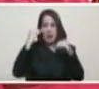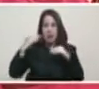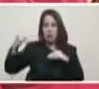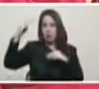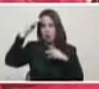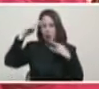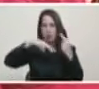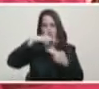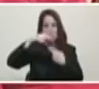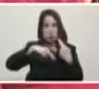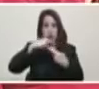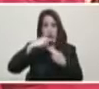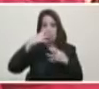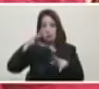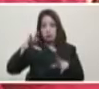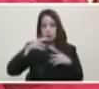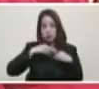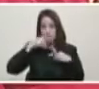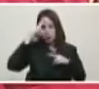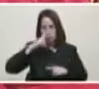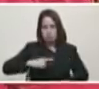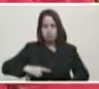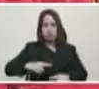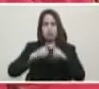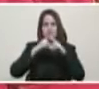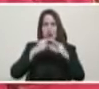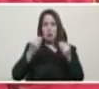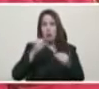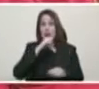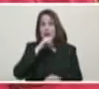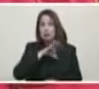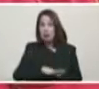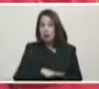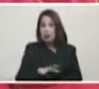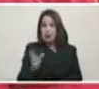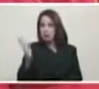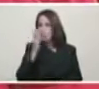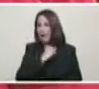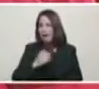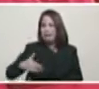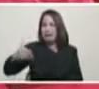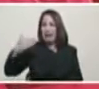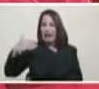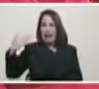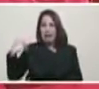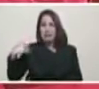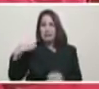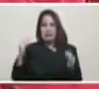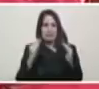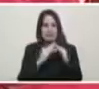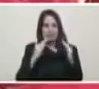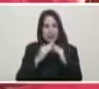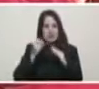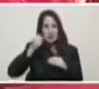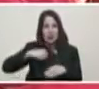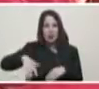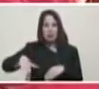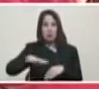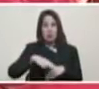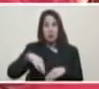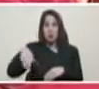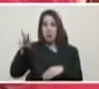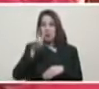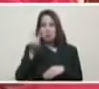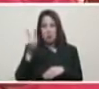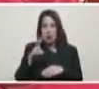y reconocemos el déficit histórico de vivienda digna que impactó al pueblo venezolano durante la